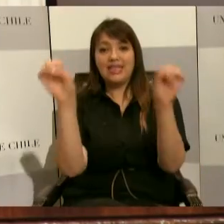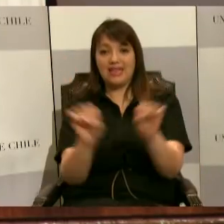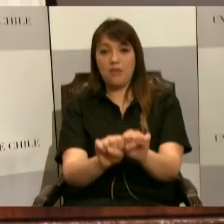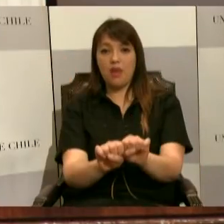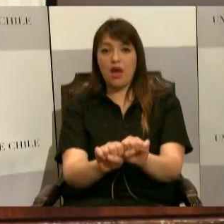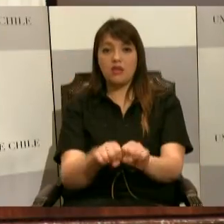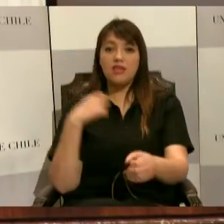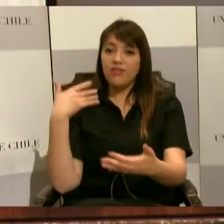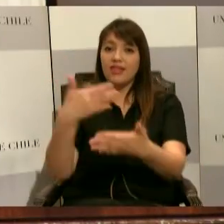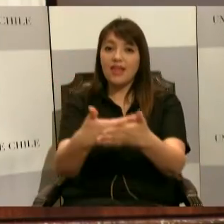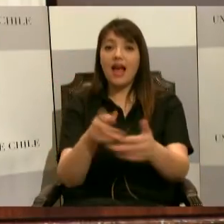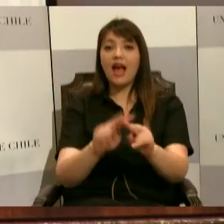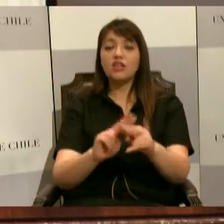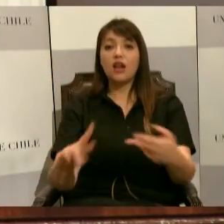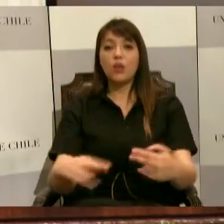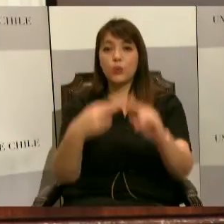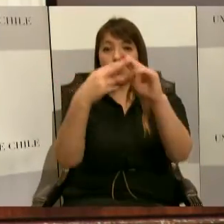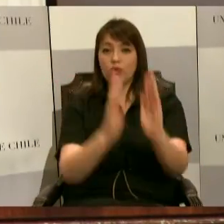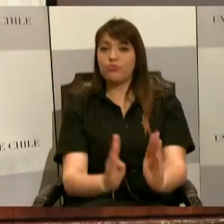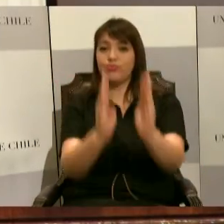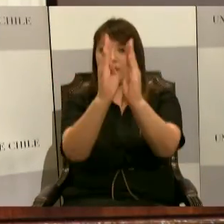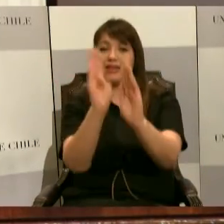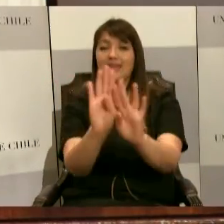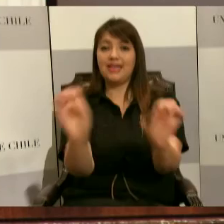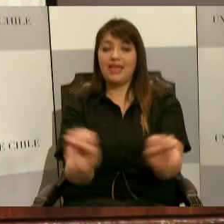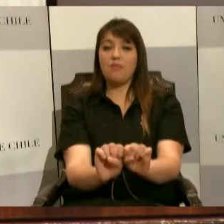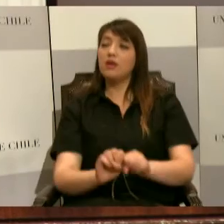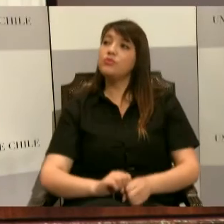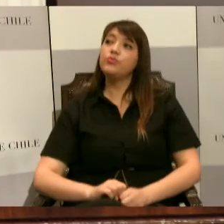definitiva, determinar la estructura del sistema.